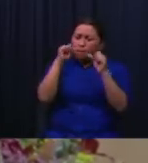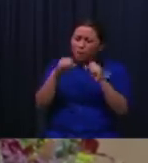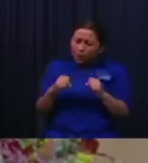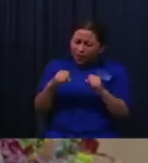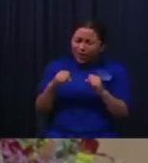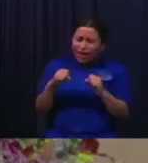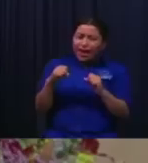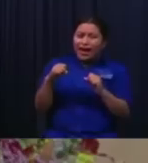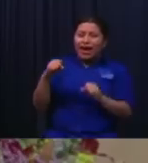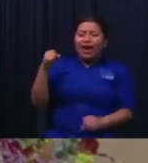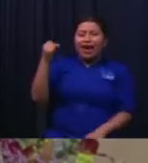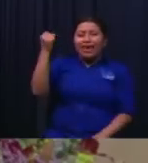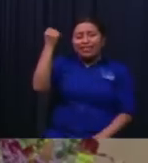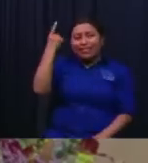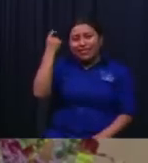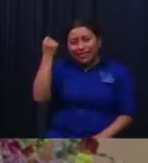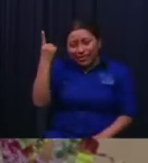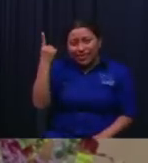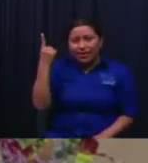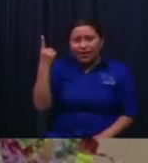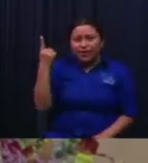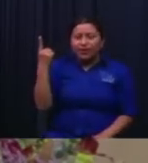más.